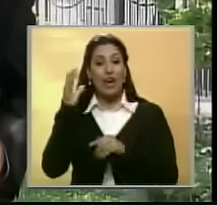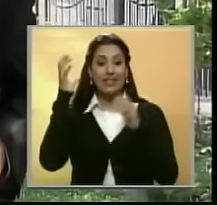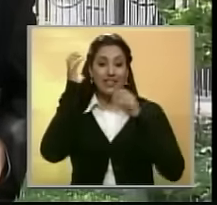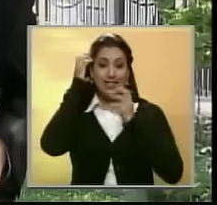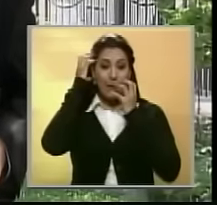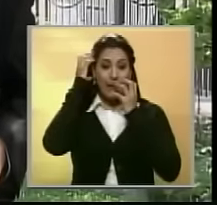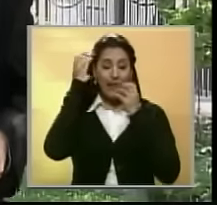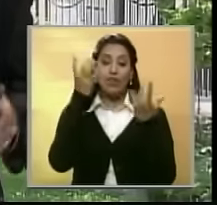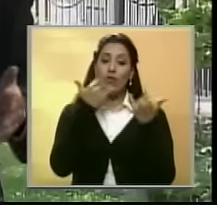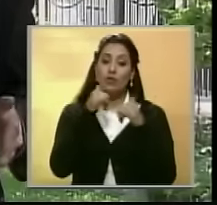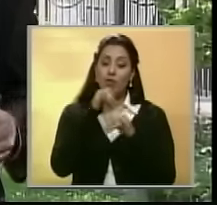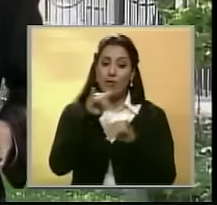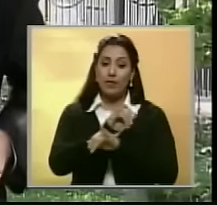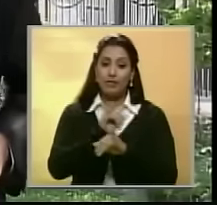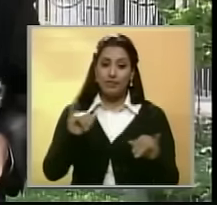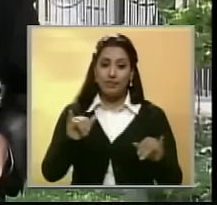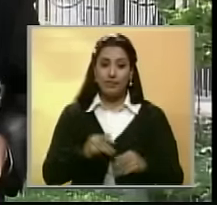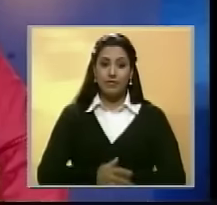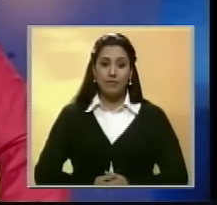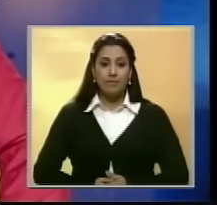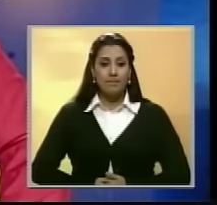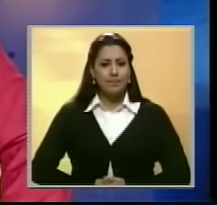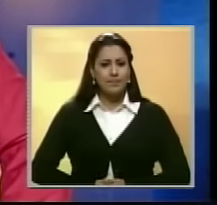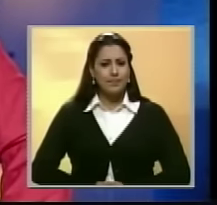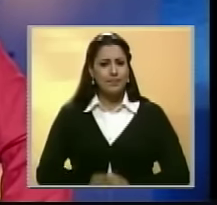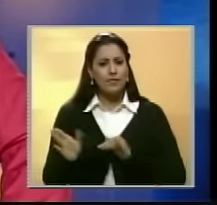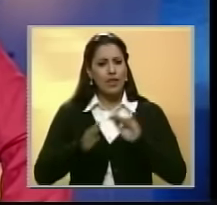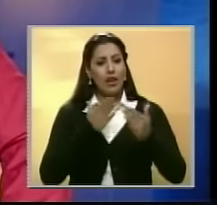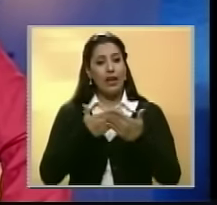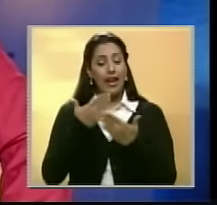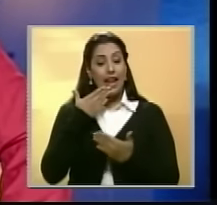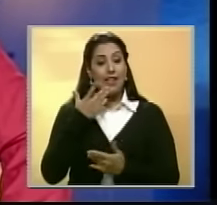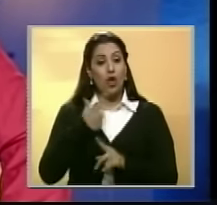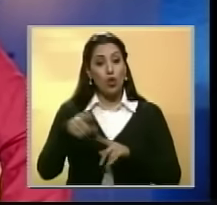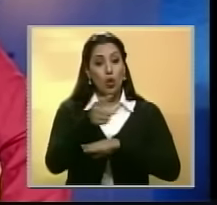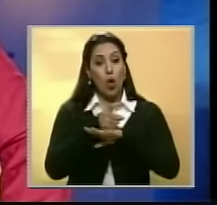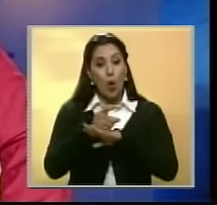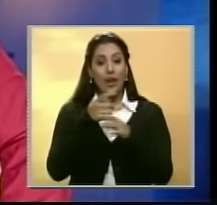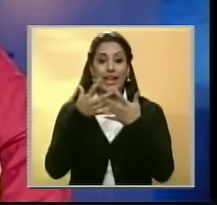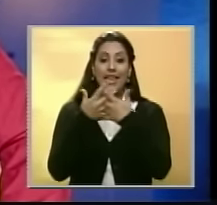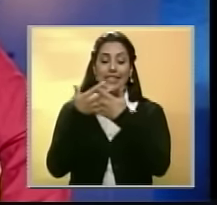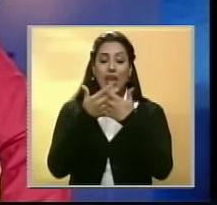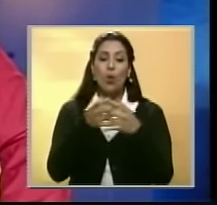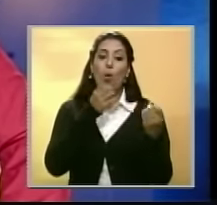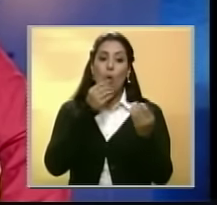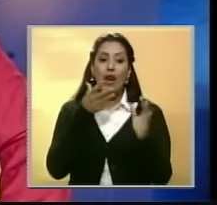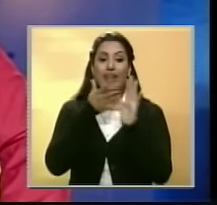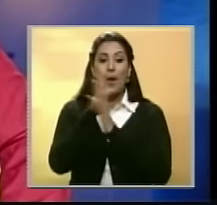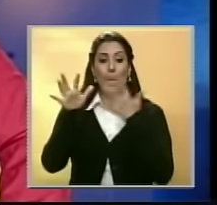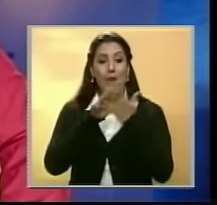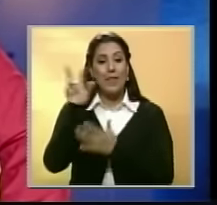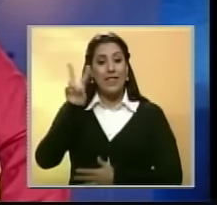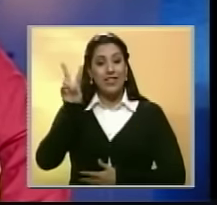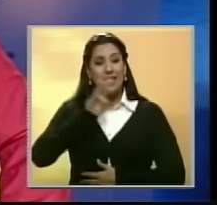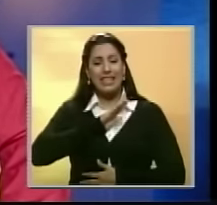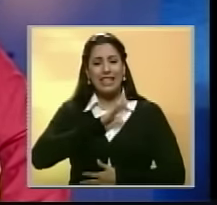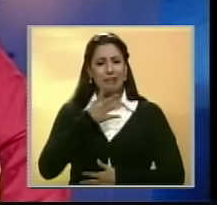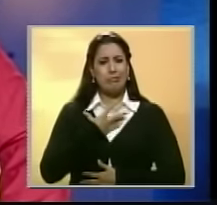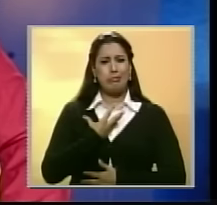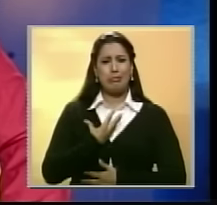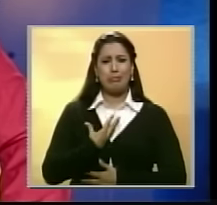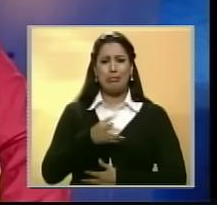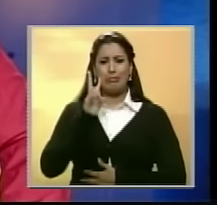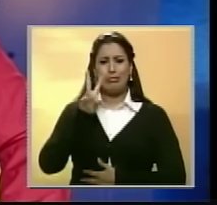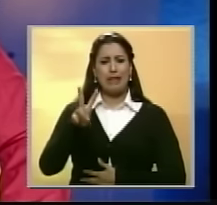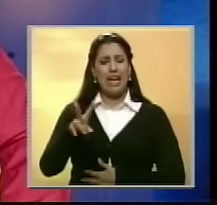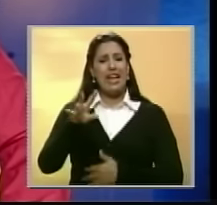Bernardino, Oliver Rodríguez, Noticiero Venevisión. Gracias, Oliver. El gobierno de Estados Unidos aseveró que la situación de Venezuela es desalentadora y que